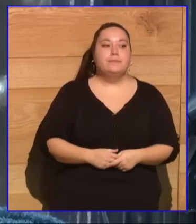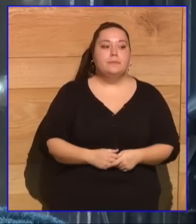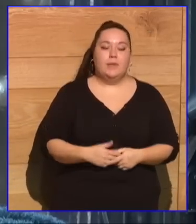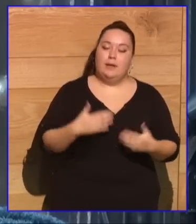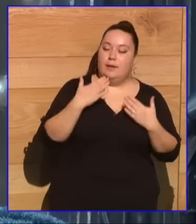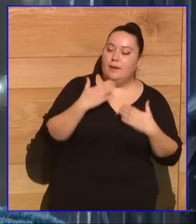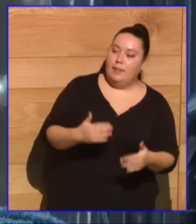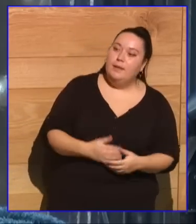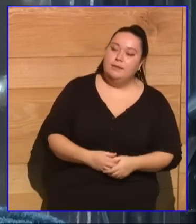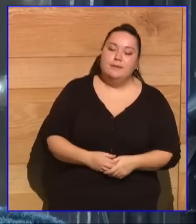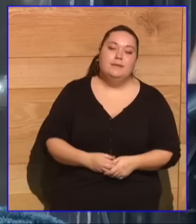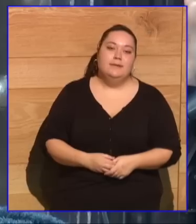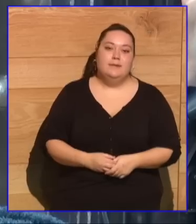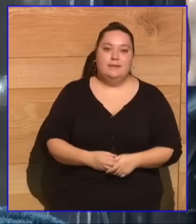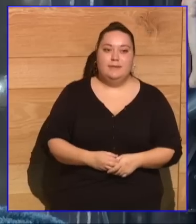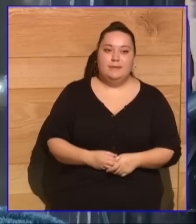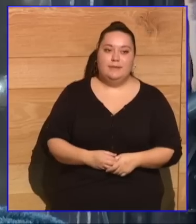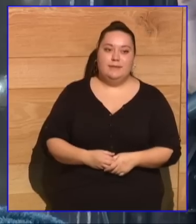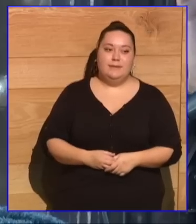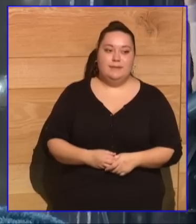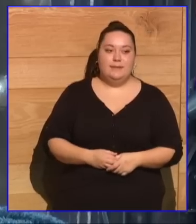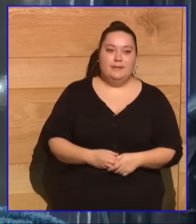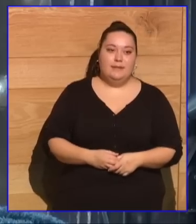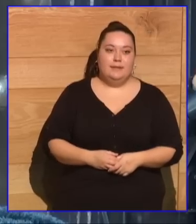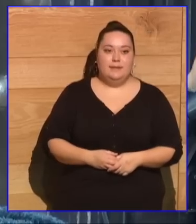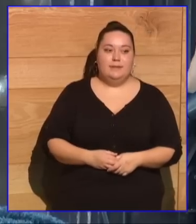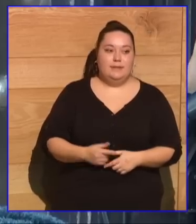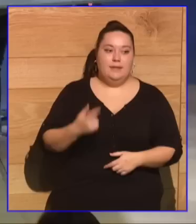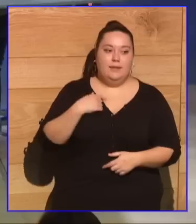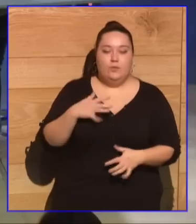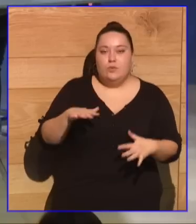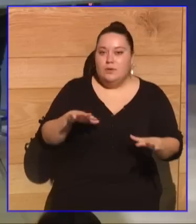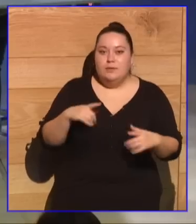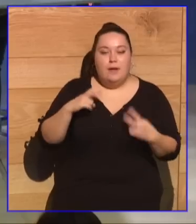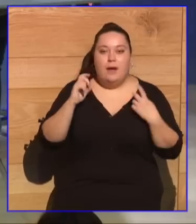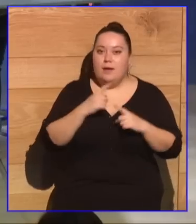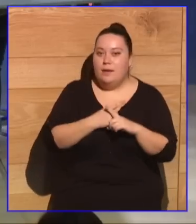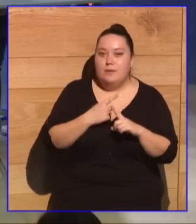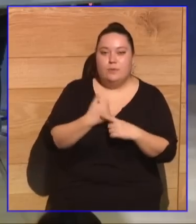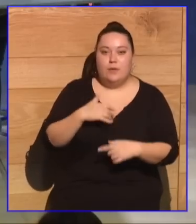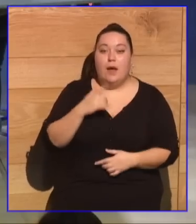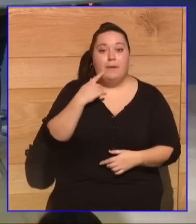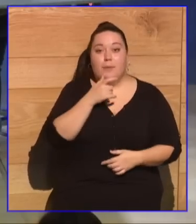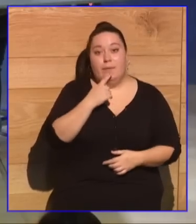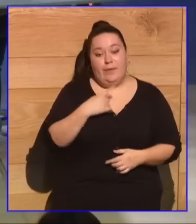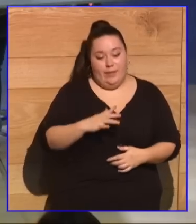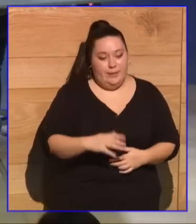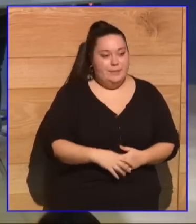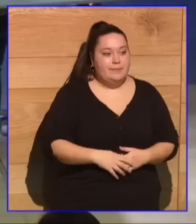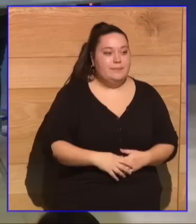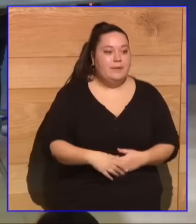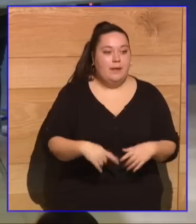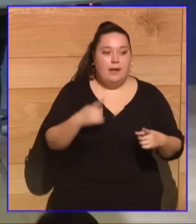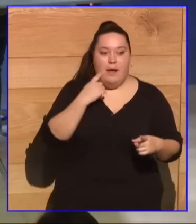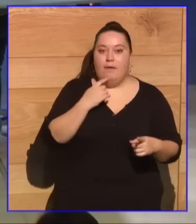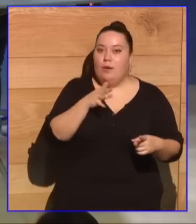lo agradecemos Sí, mucho, la Juan, verdad es porque que sí. yo Se estaba poniendo muy incómodo me para tiembla la todo. mano, ¿eh? A saber qué palabra va a decir. Yo estaba pensando, ¿a santo